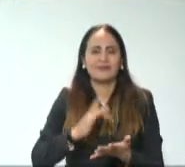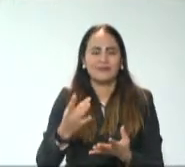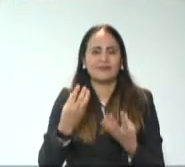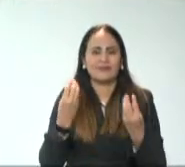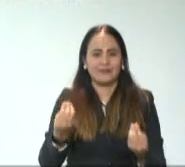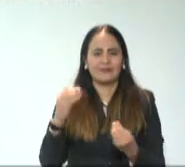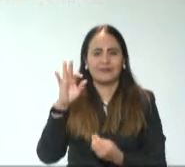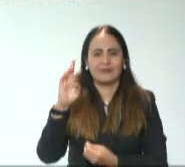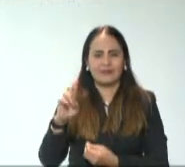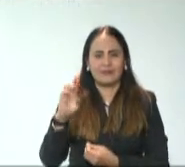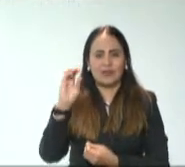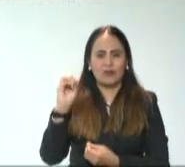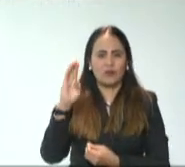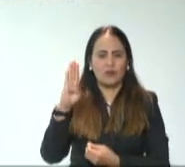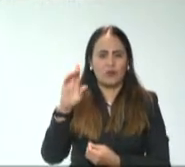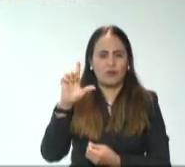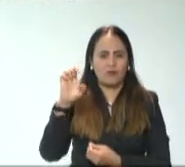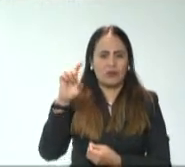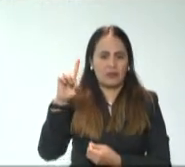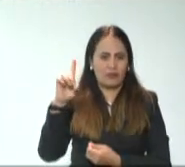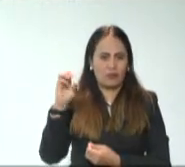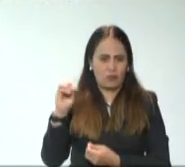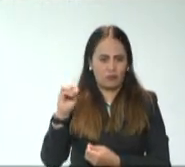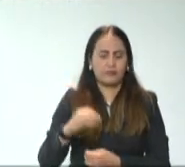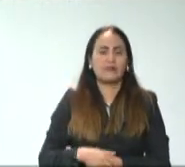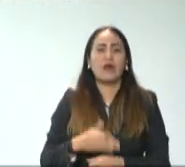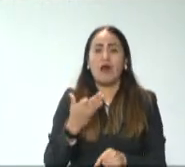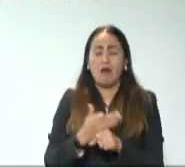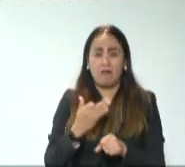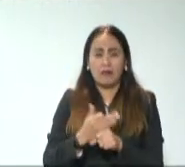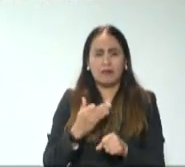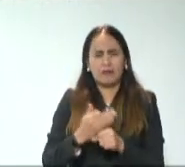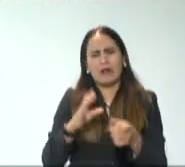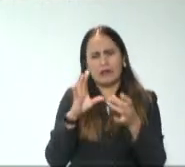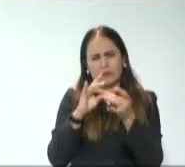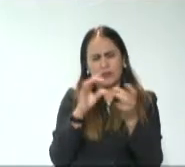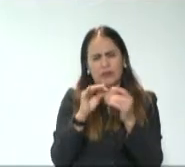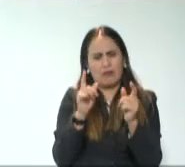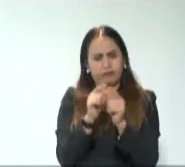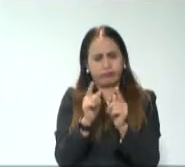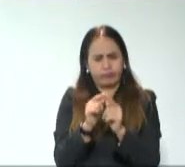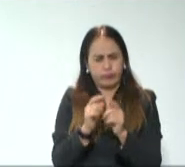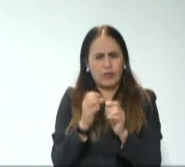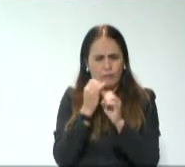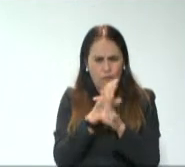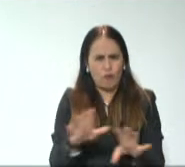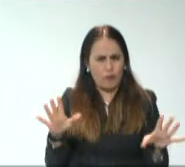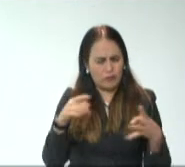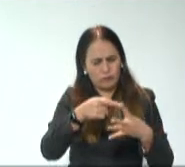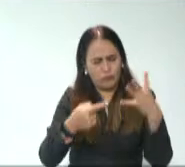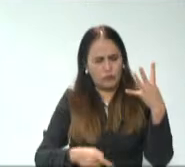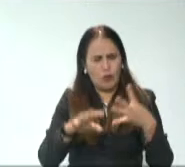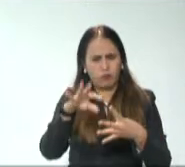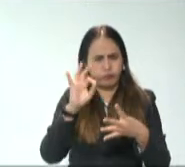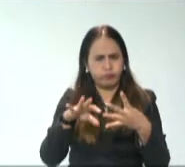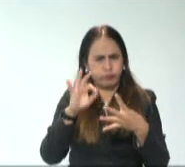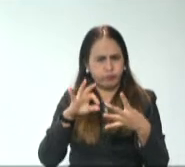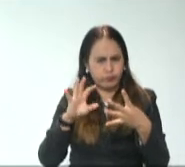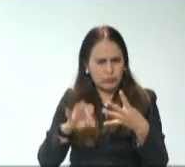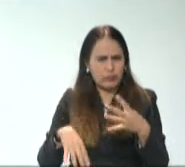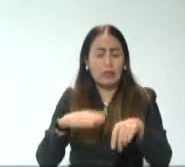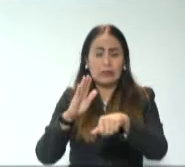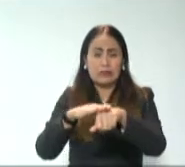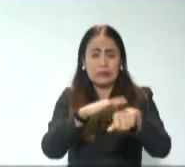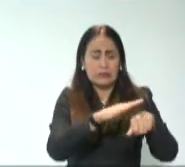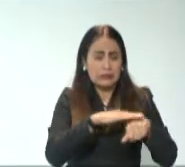ma an escucharle quiero resumir y destacar datos importantes que usted nos acaba de platicar ante esta alerta